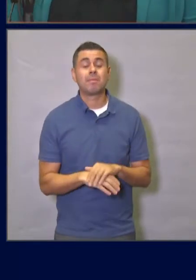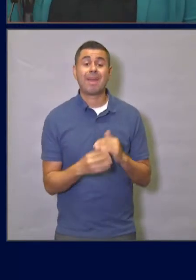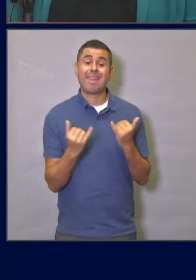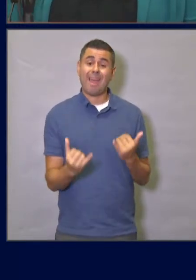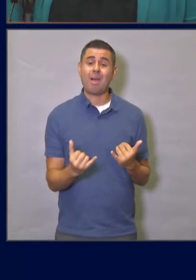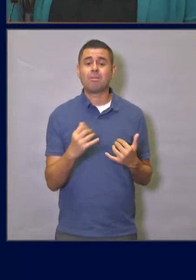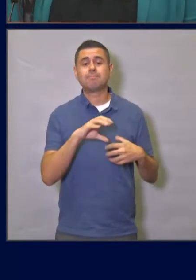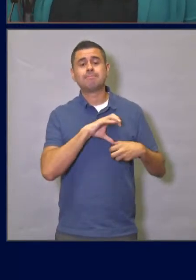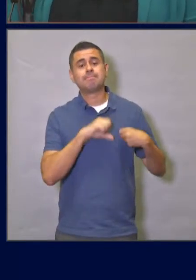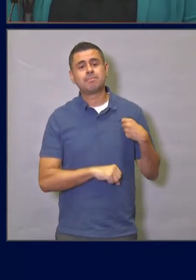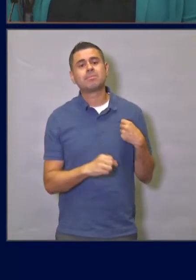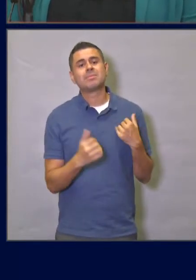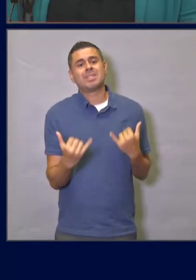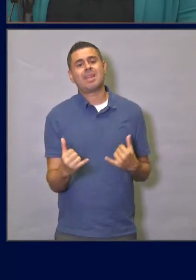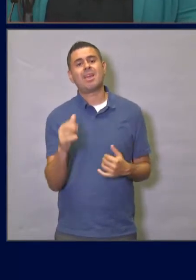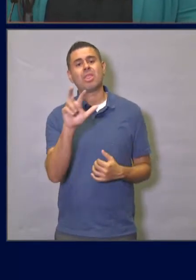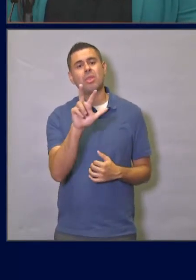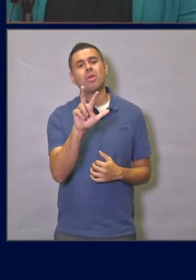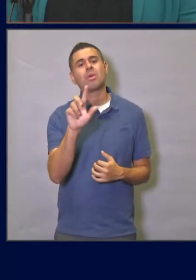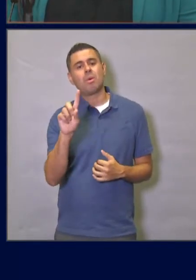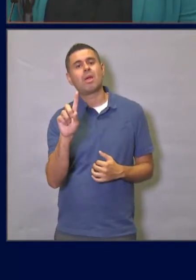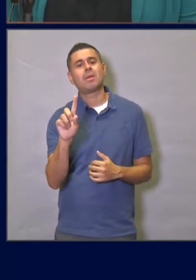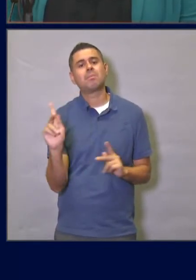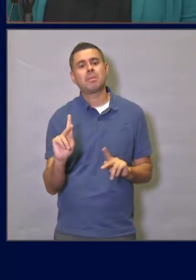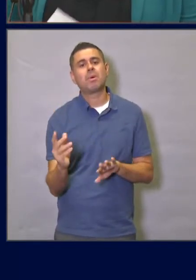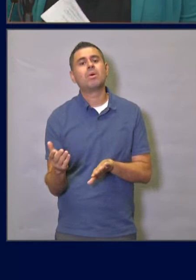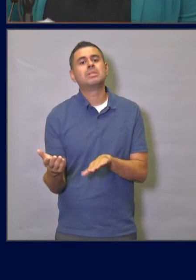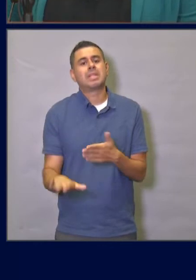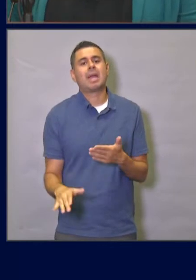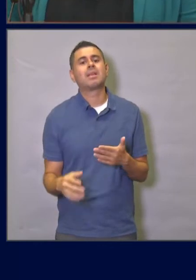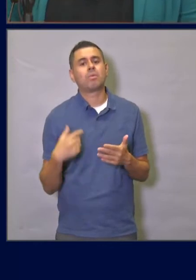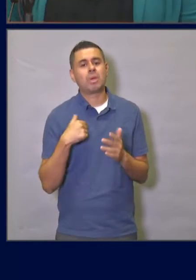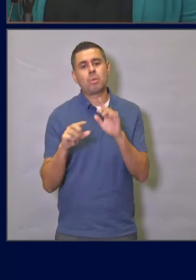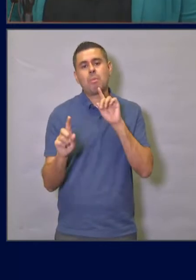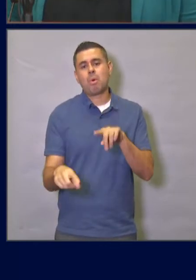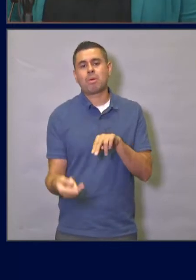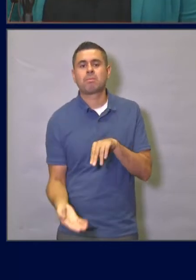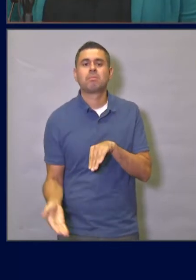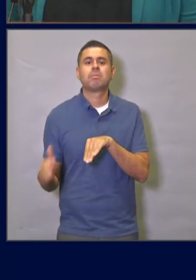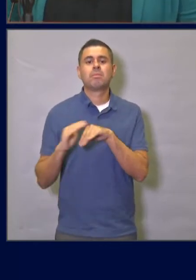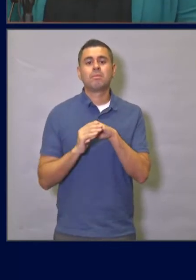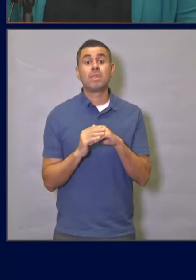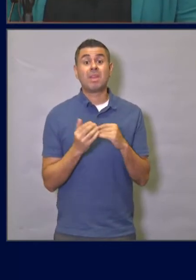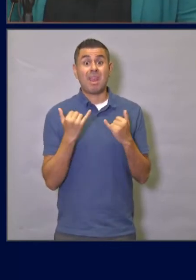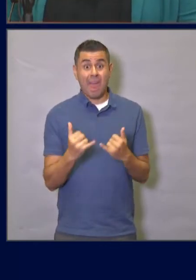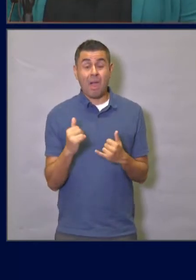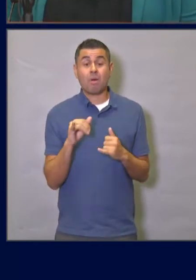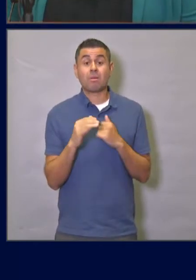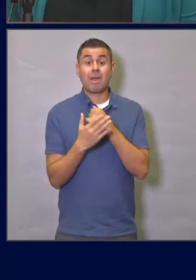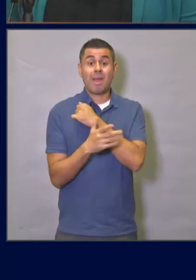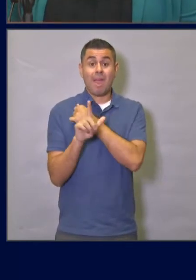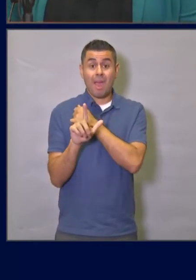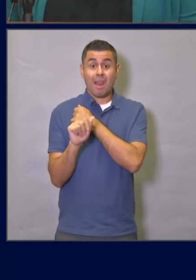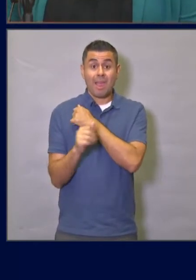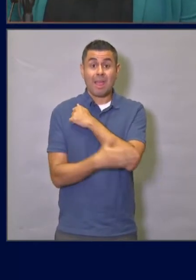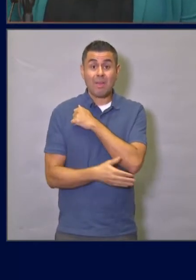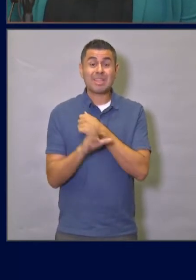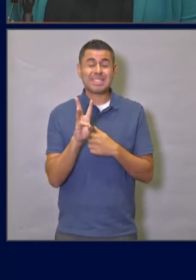informar hoy 31 fallecimientos adicionales. Esto eleva el número total de fallecimientos